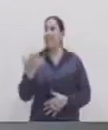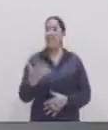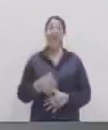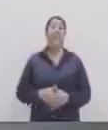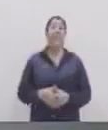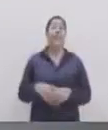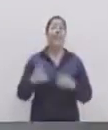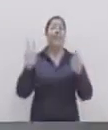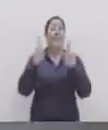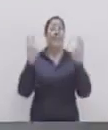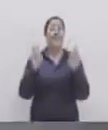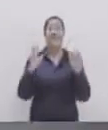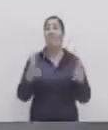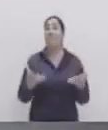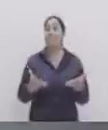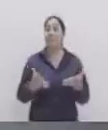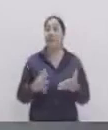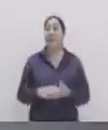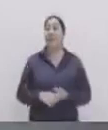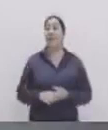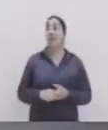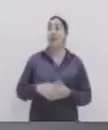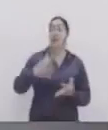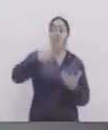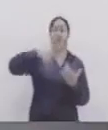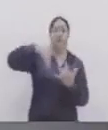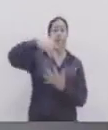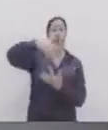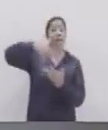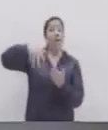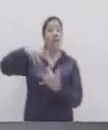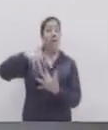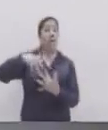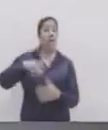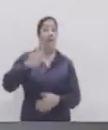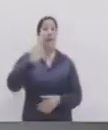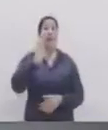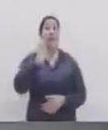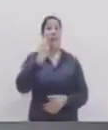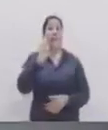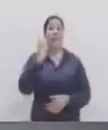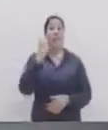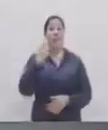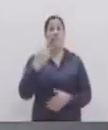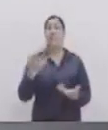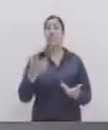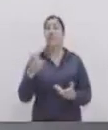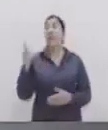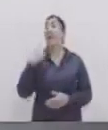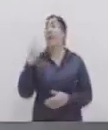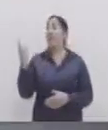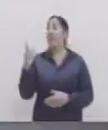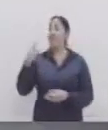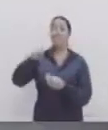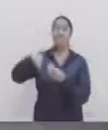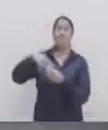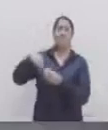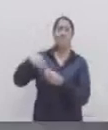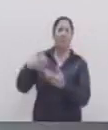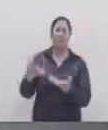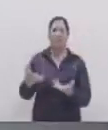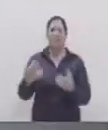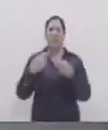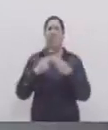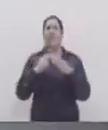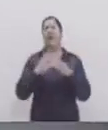trabajaremos y desarrollaremos el tema de redes, ¿verdad? Redes en cuanto a familia, un ecomapa,